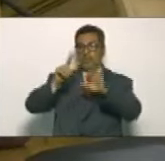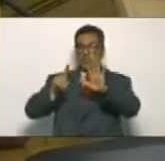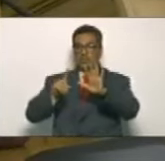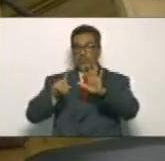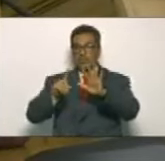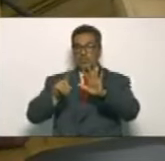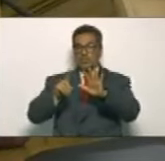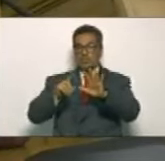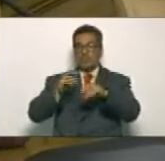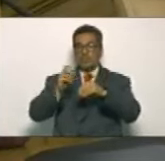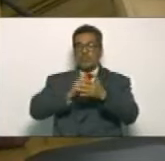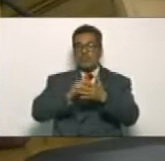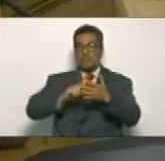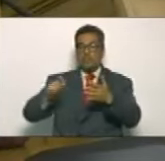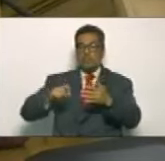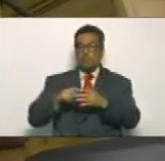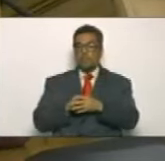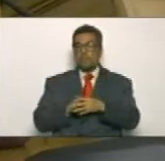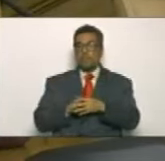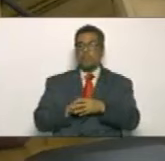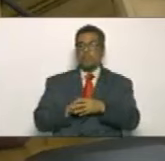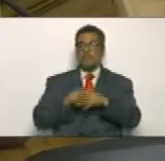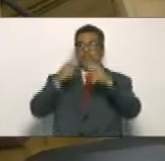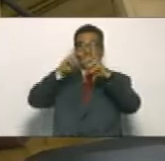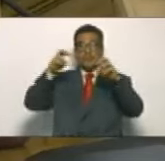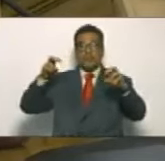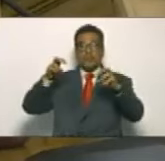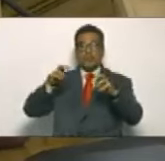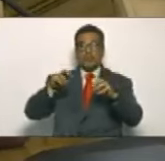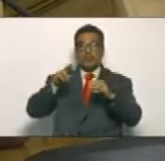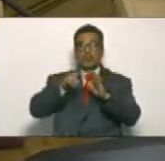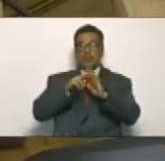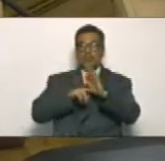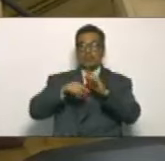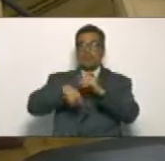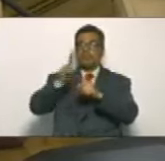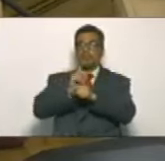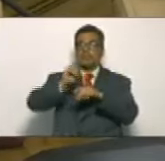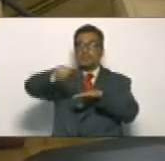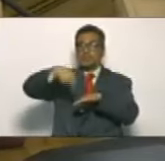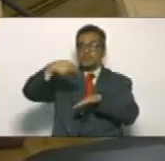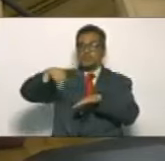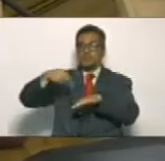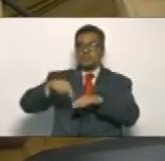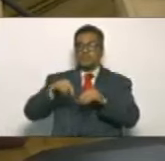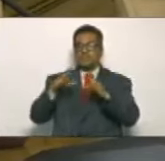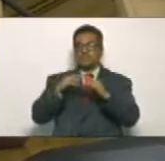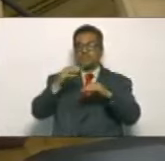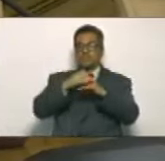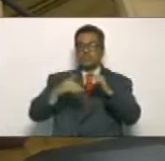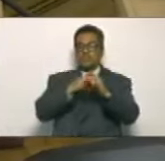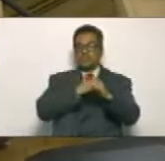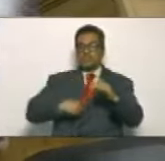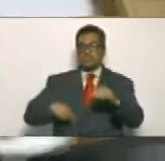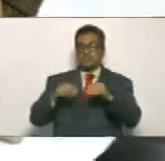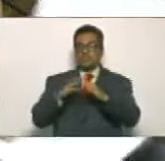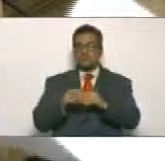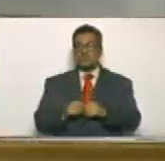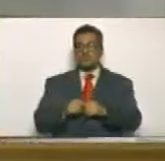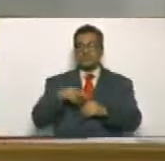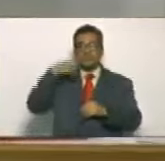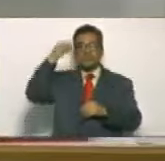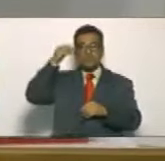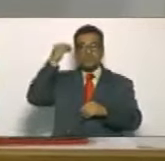56, el cual queda redactado en los siguientes términos. Epígrafe, Registro Único Nacional. Es todo, ciudadana vicepresidenta.